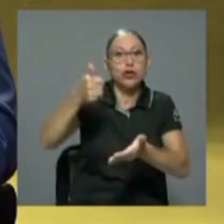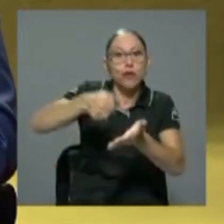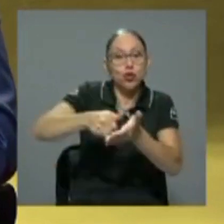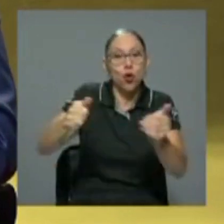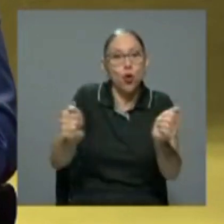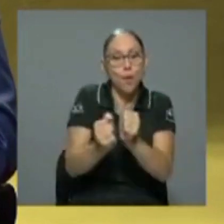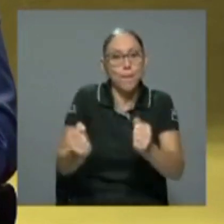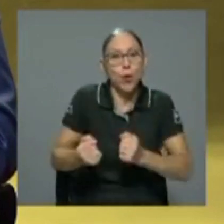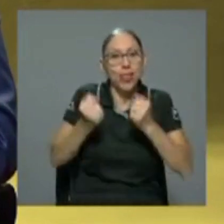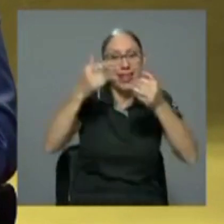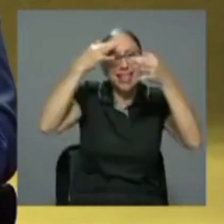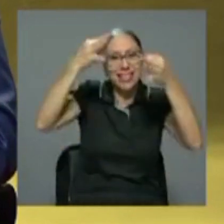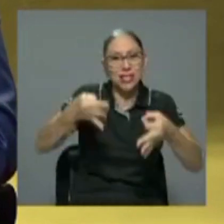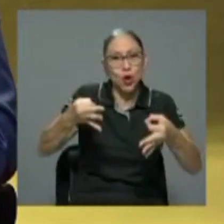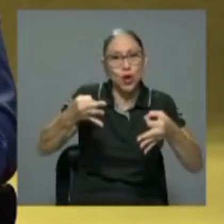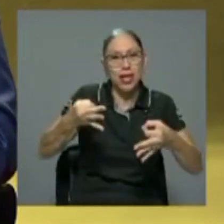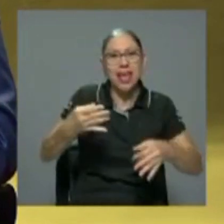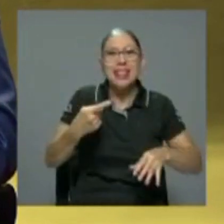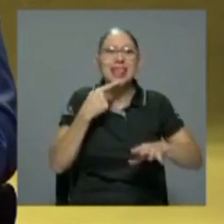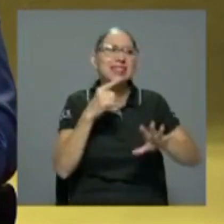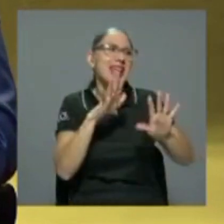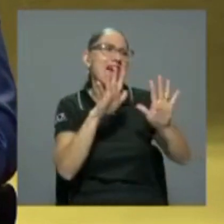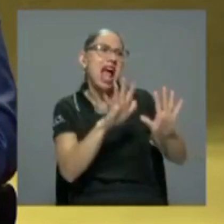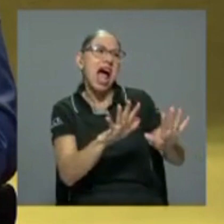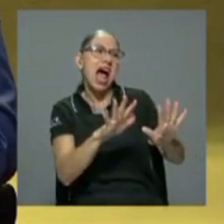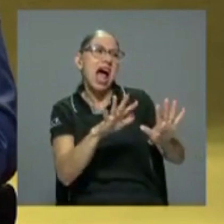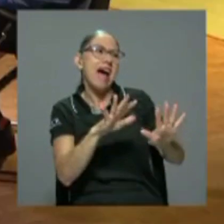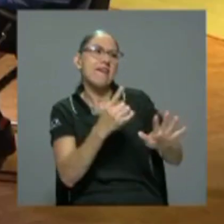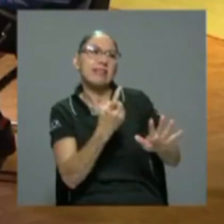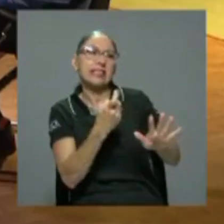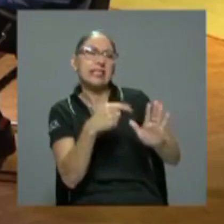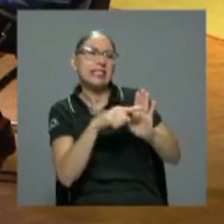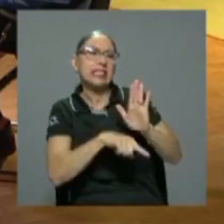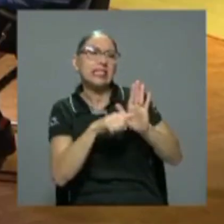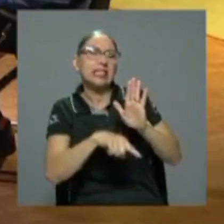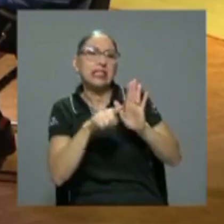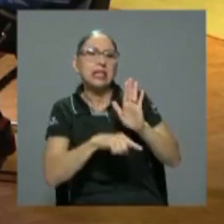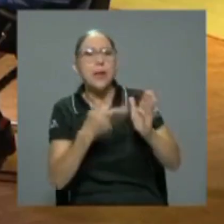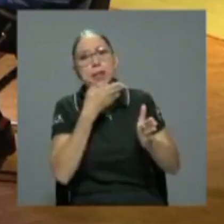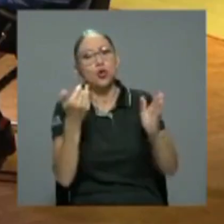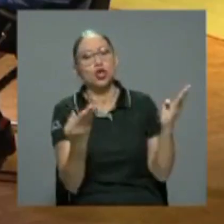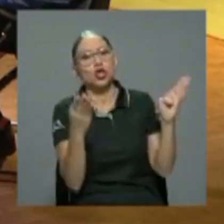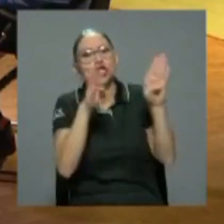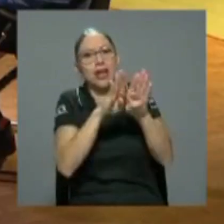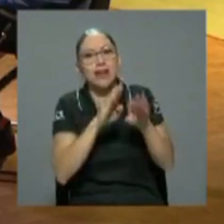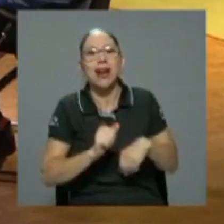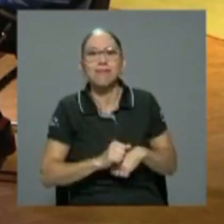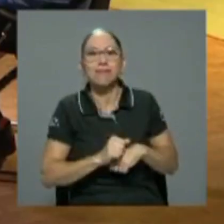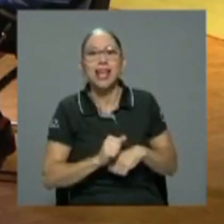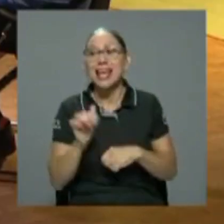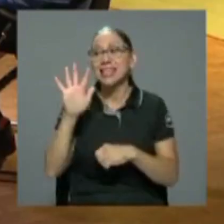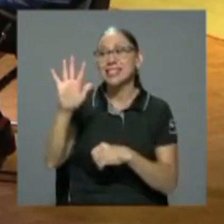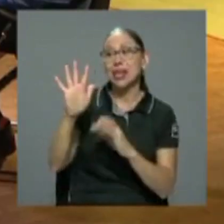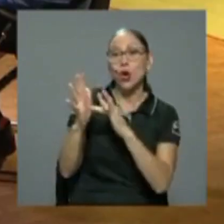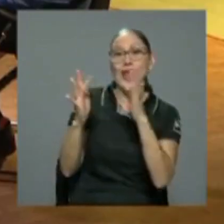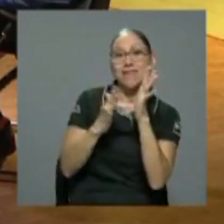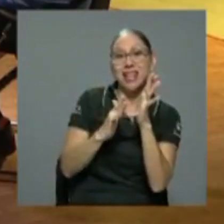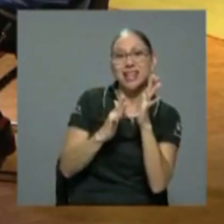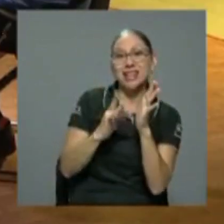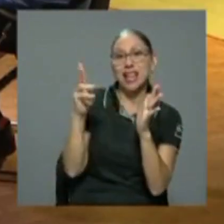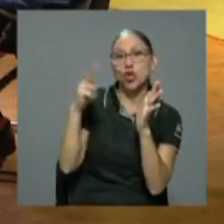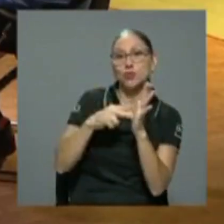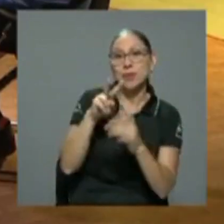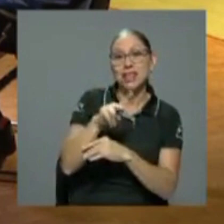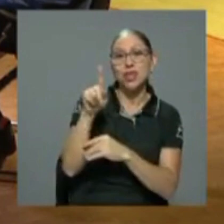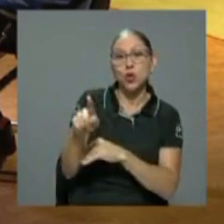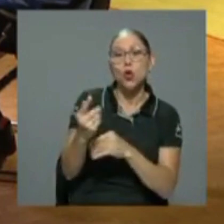hace, decían ciérrenla. El 5 de abril de 2021 la reabrimos con menos personal porque hubo